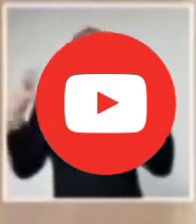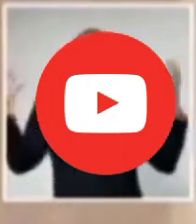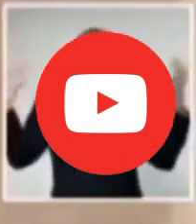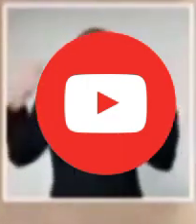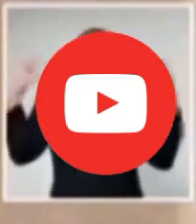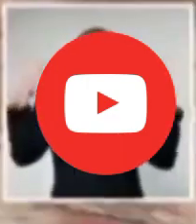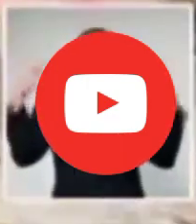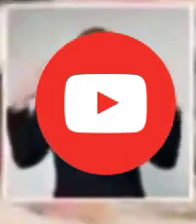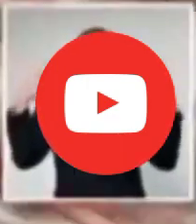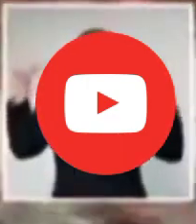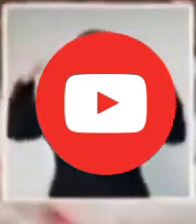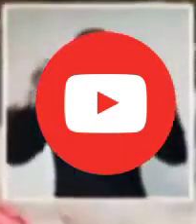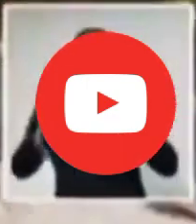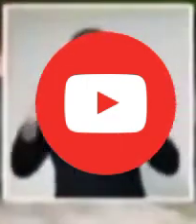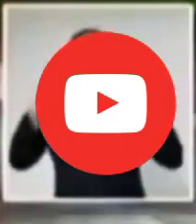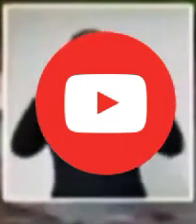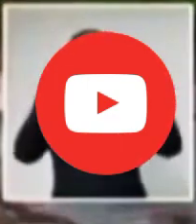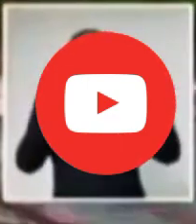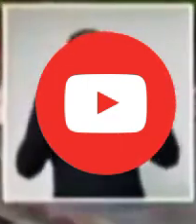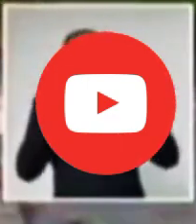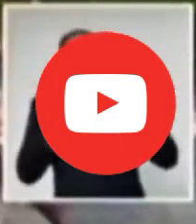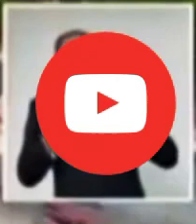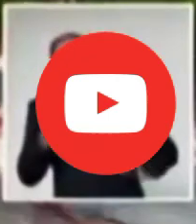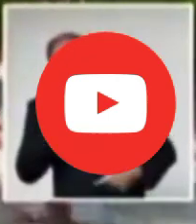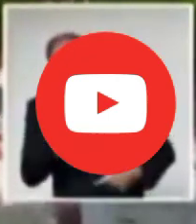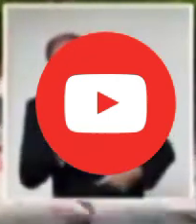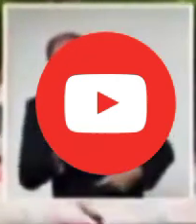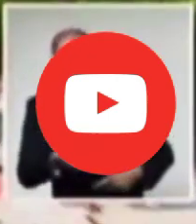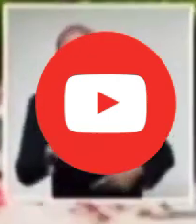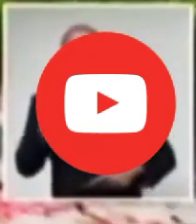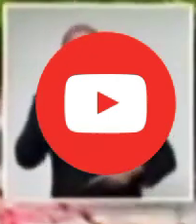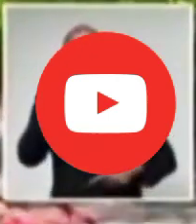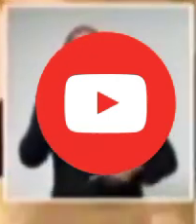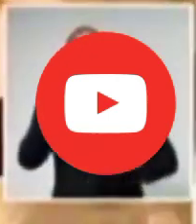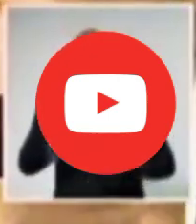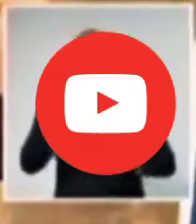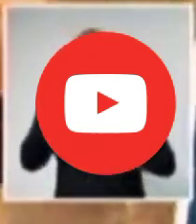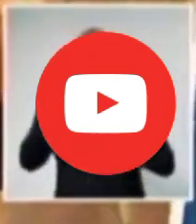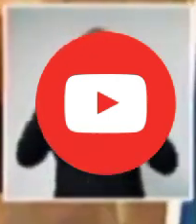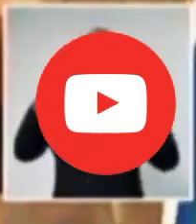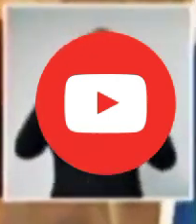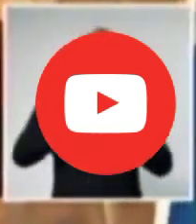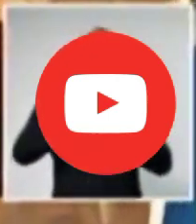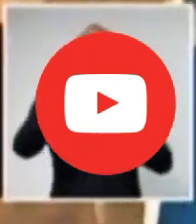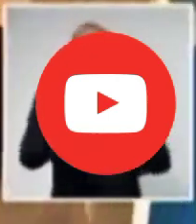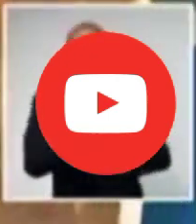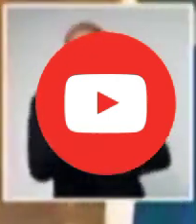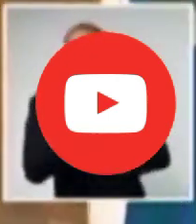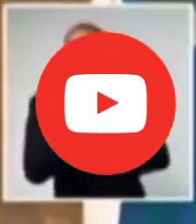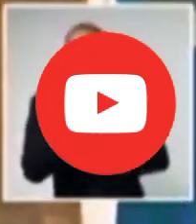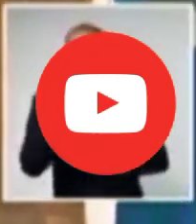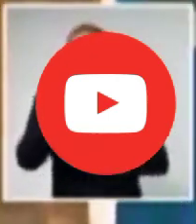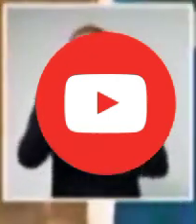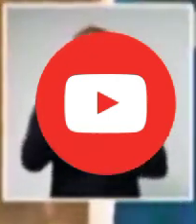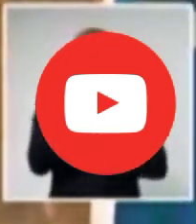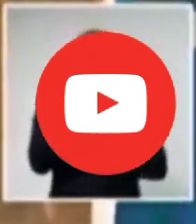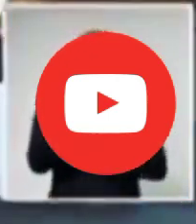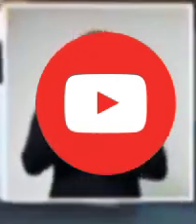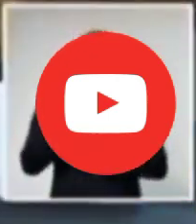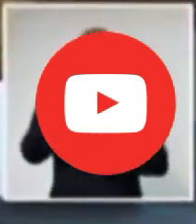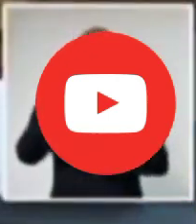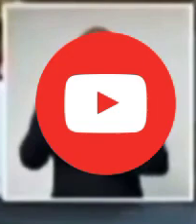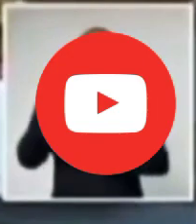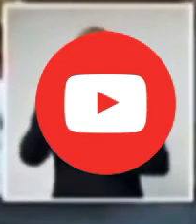bastante calor, ¿sabes? Nunca va más allá de los límites del barrio que conoce a la perfección. Lo mismo en el consultorio que en la